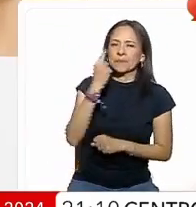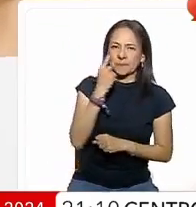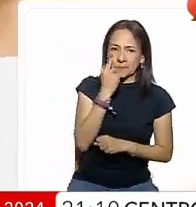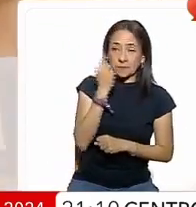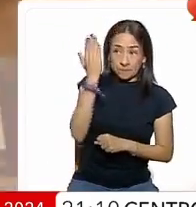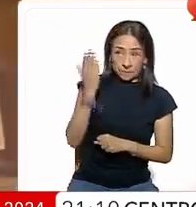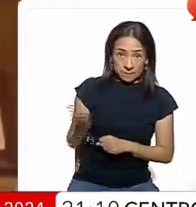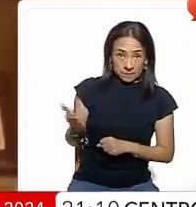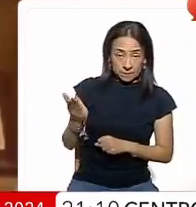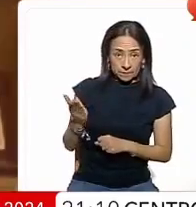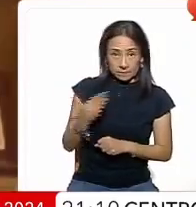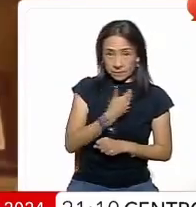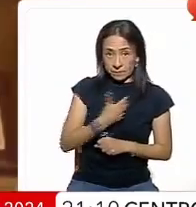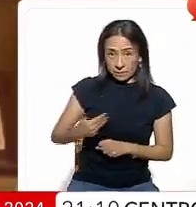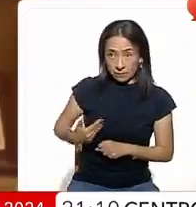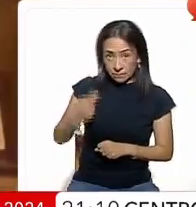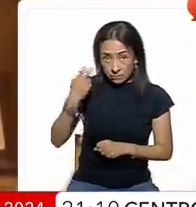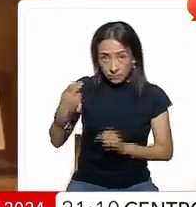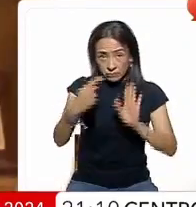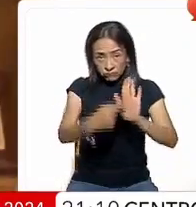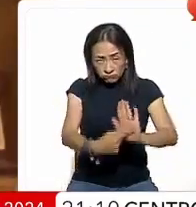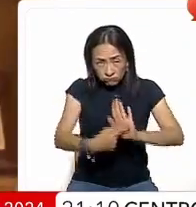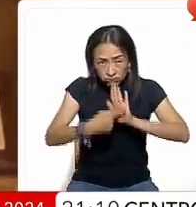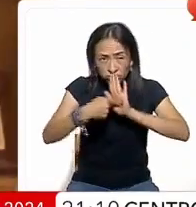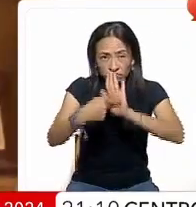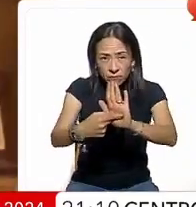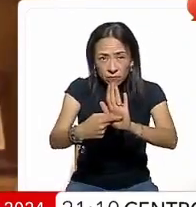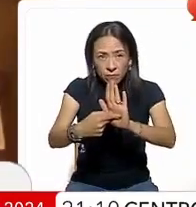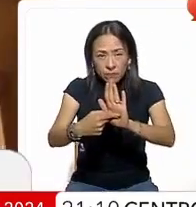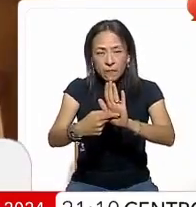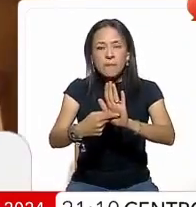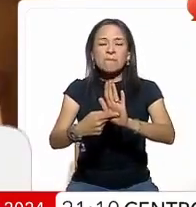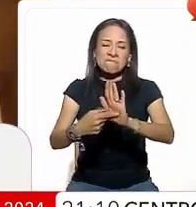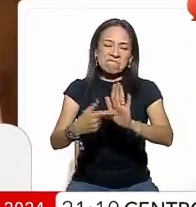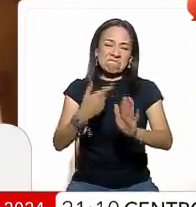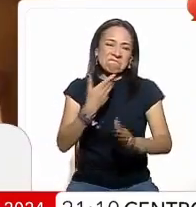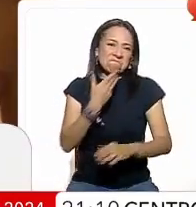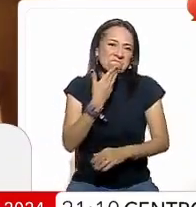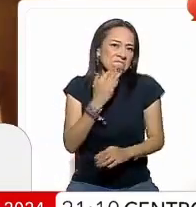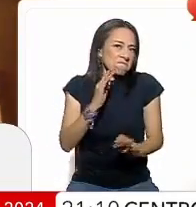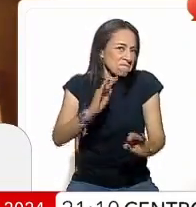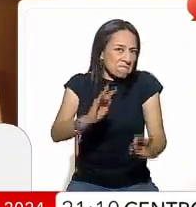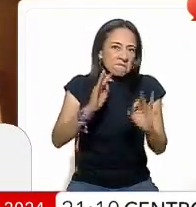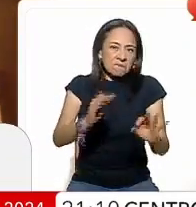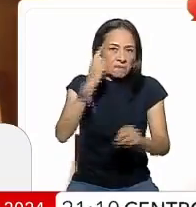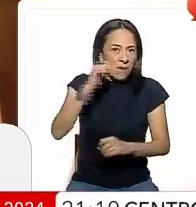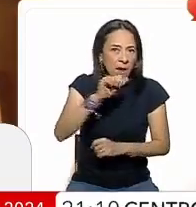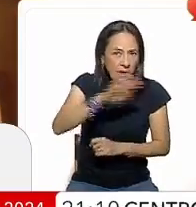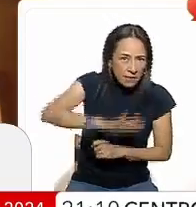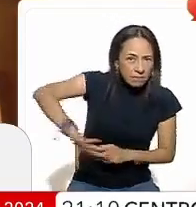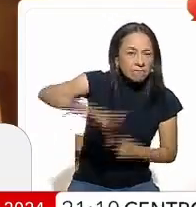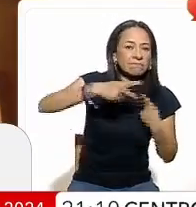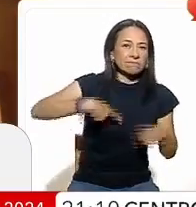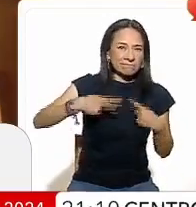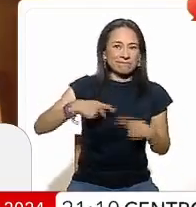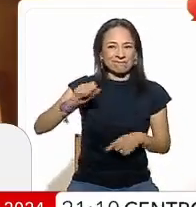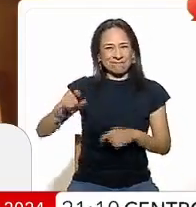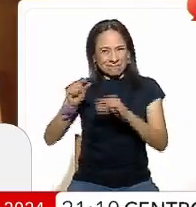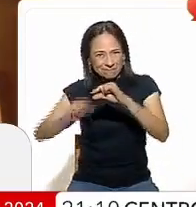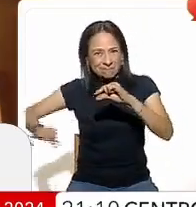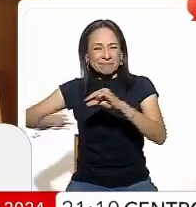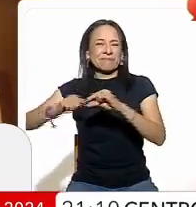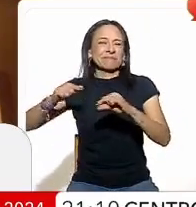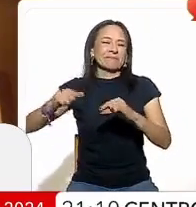esto para que el público, los veracruzanos, las veracruzanas, el pueblo de México